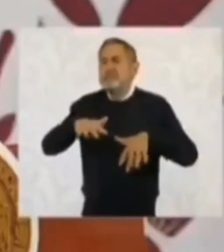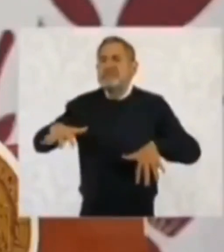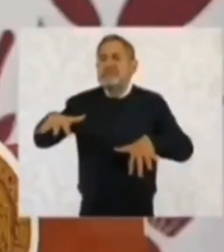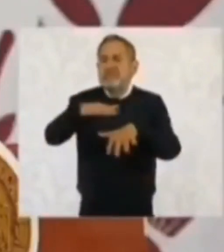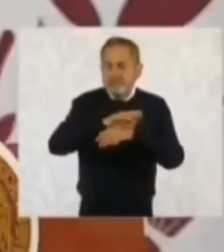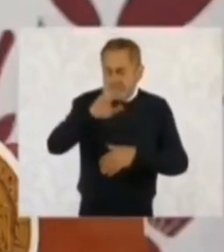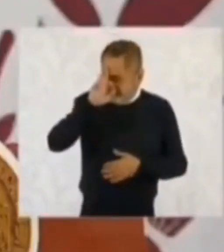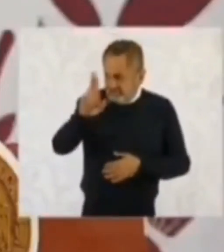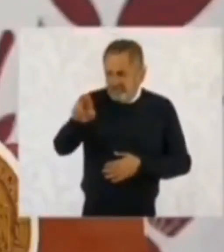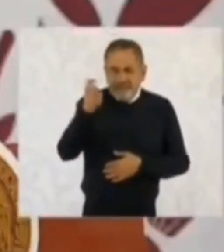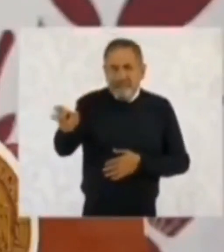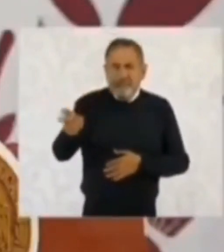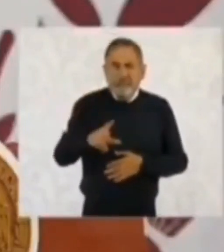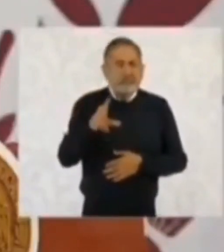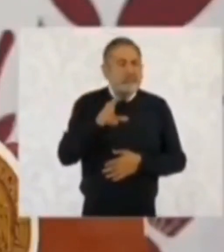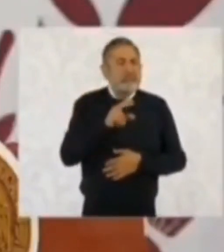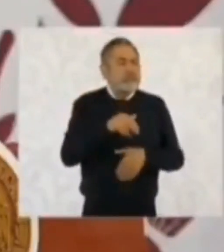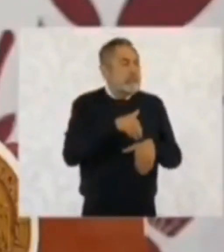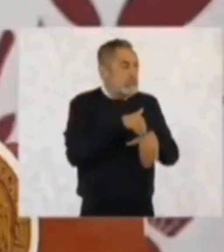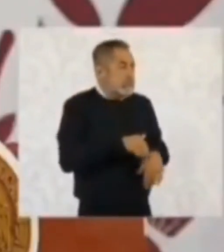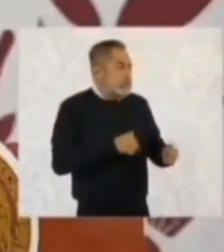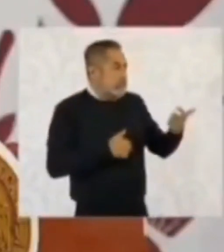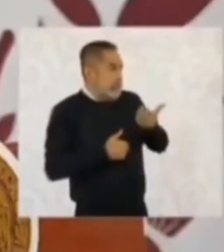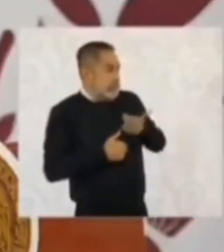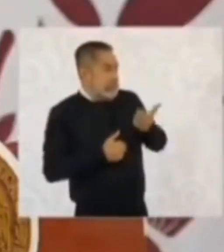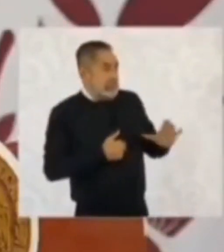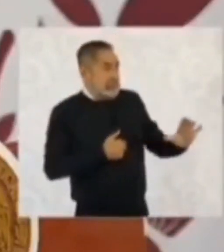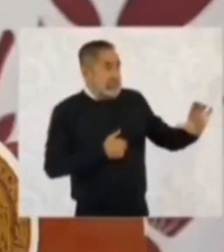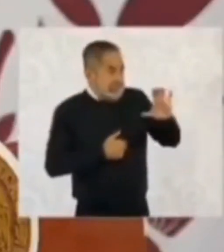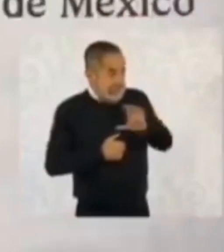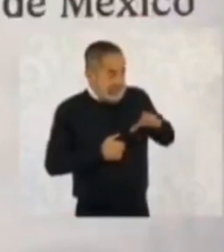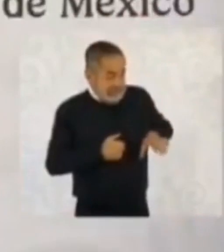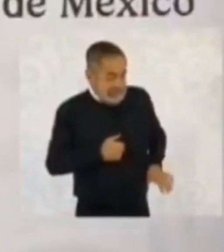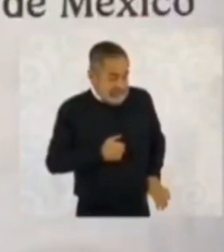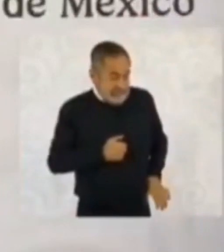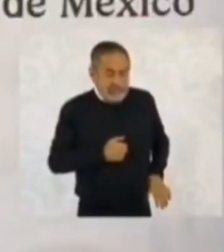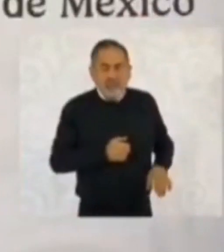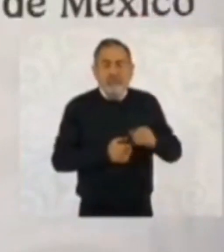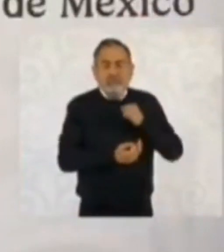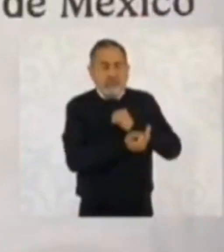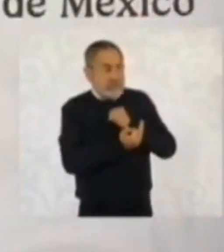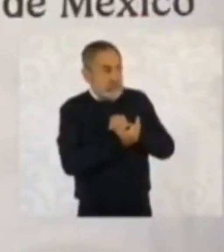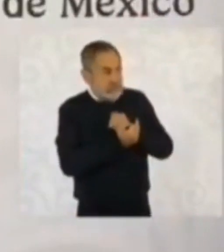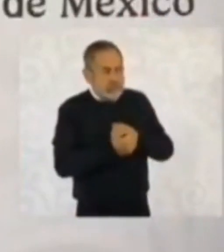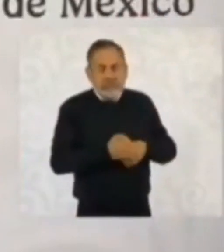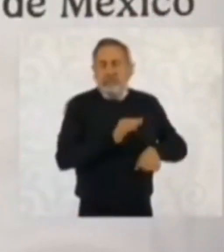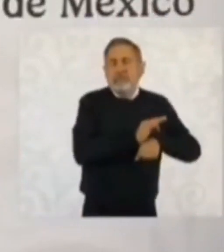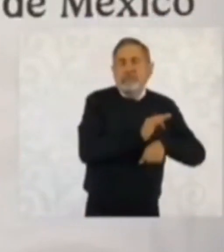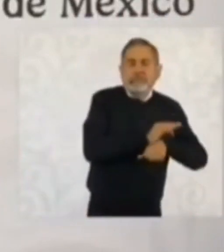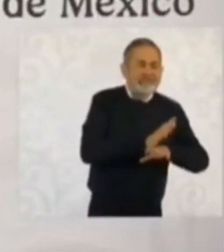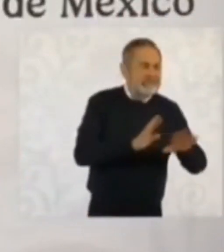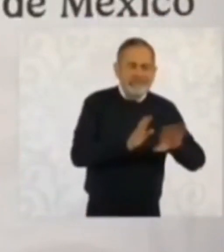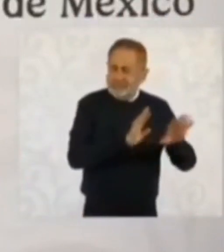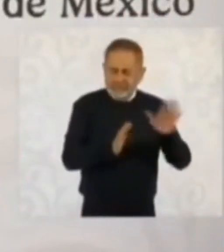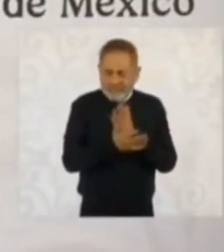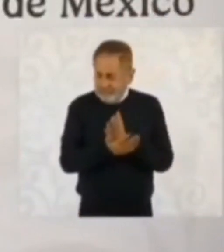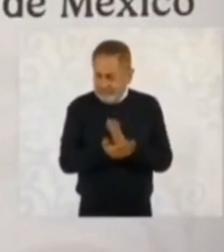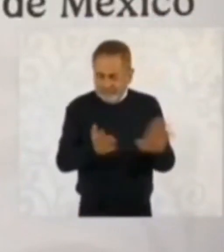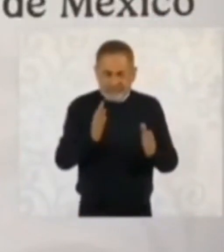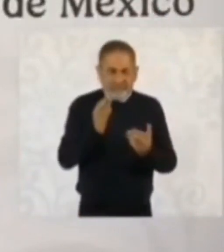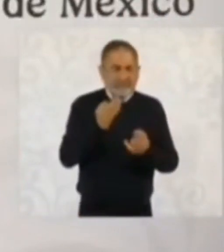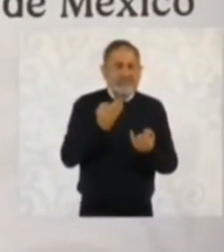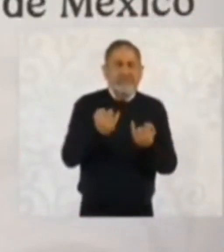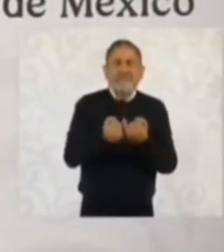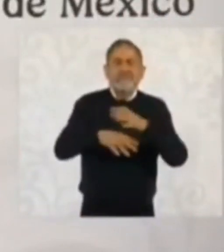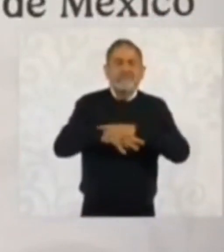pueblo. No le van a responder al que los propuso en el Senado o al